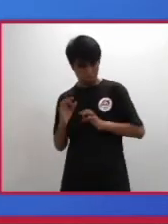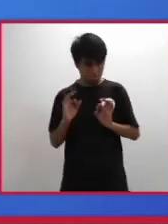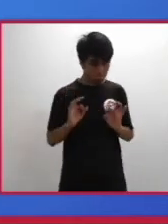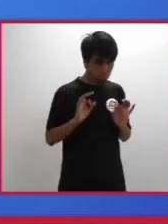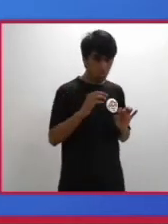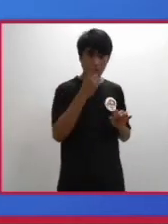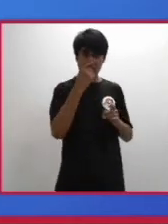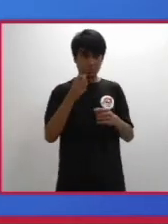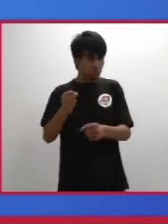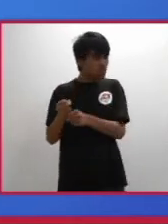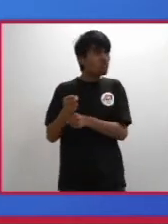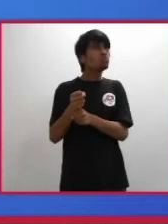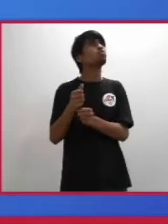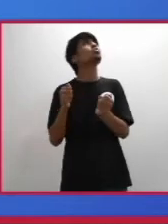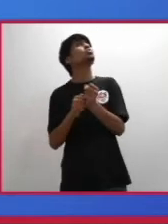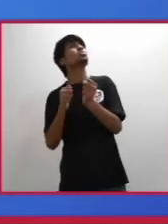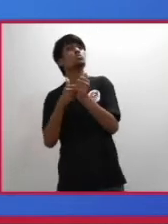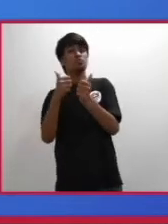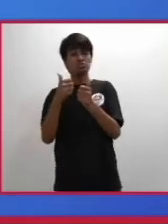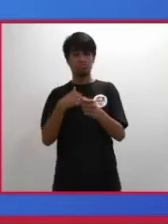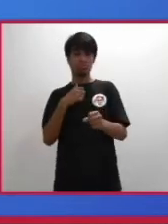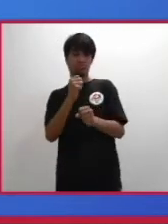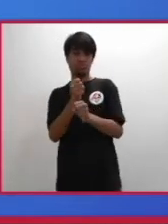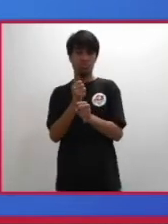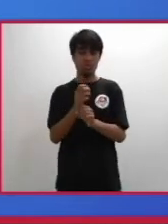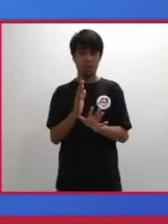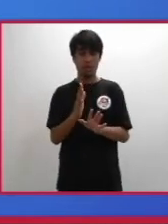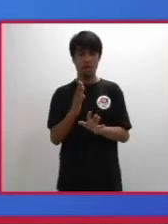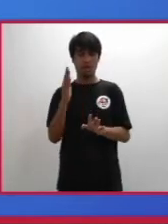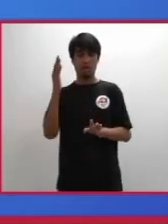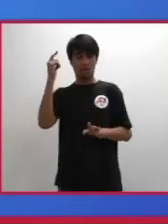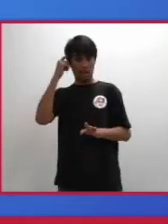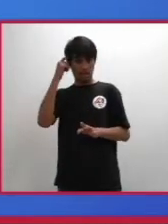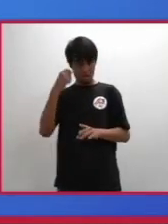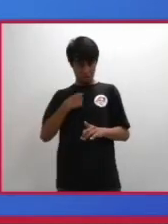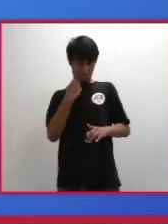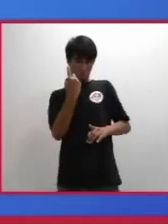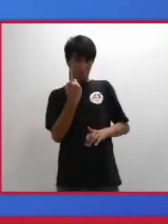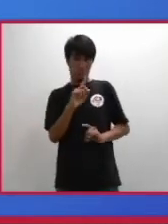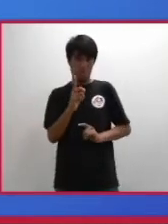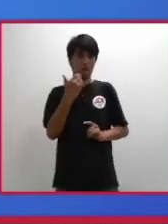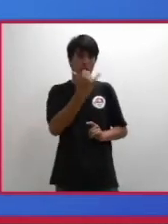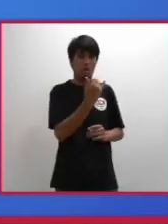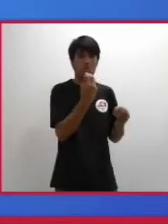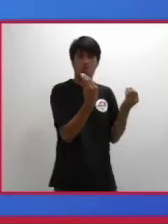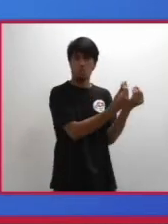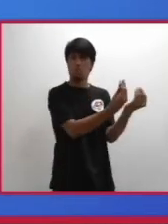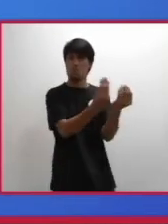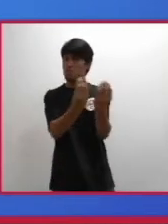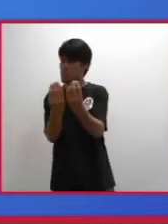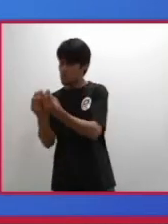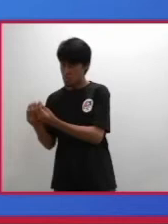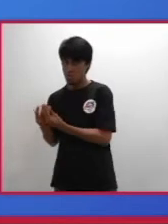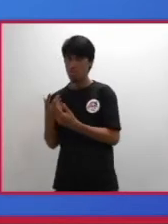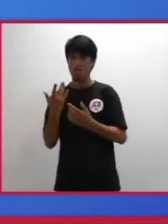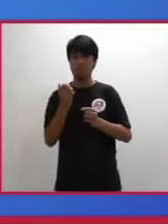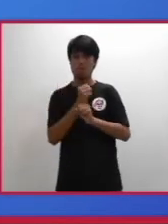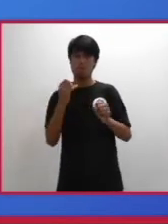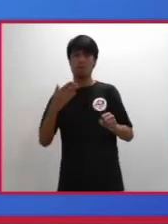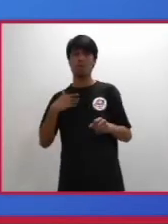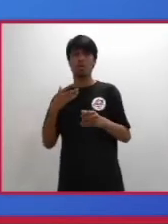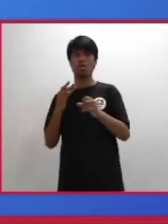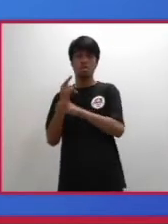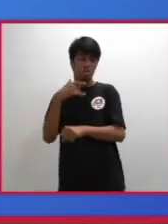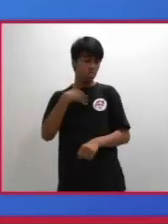es así. Hay mucha rotación de personal, mucha gente involucrada. Si no somos constantes, la gente puede pasar